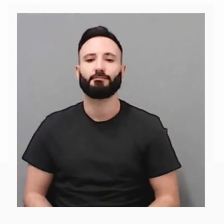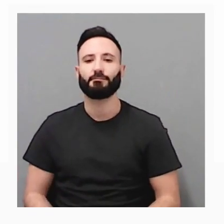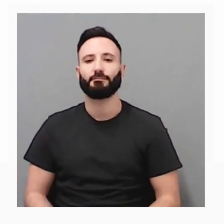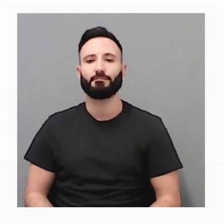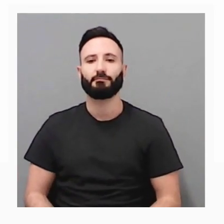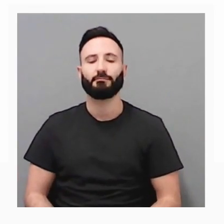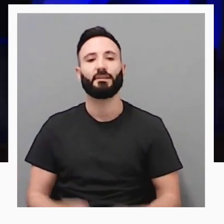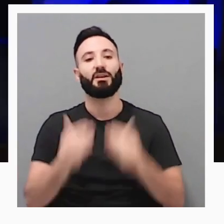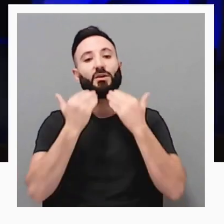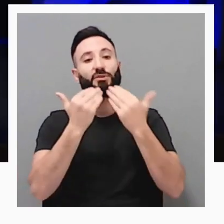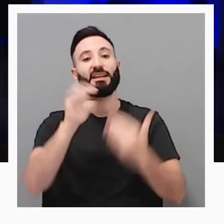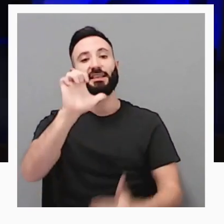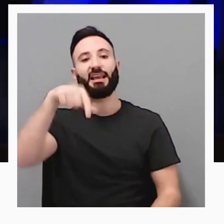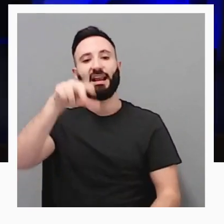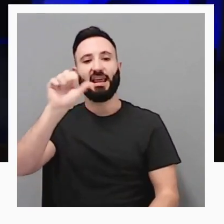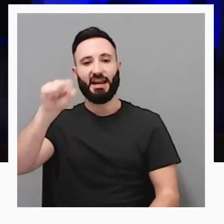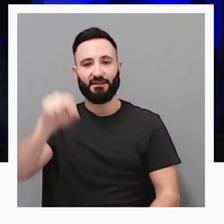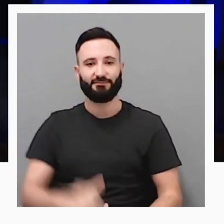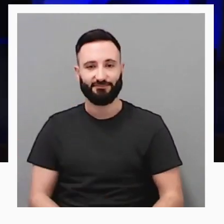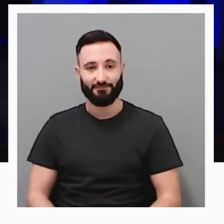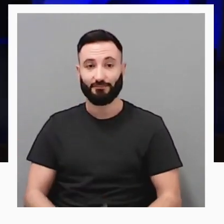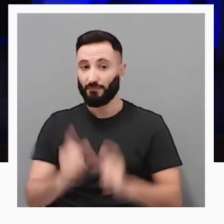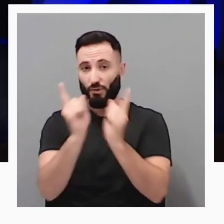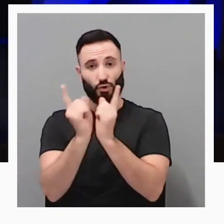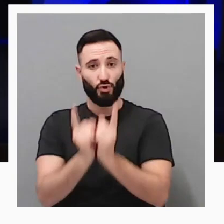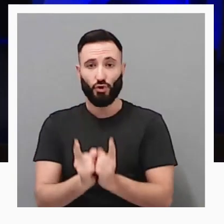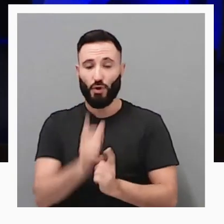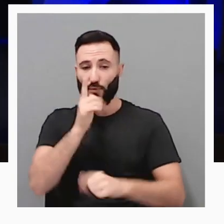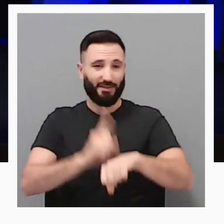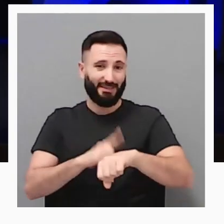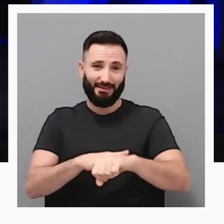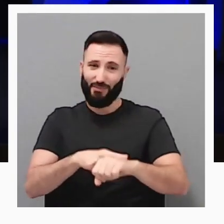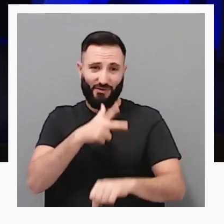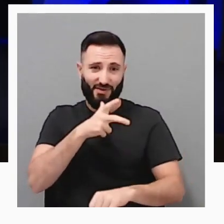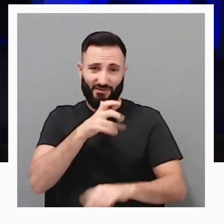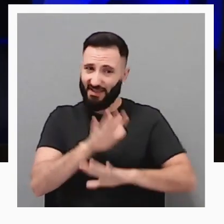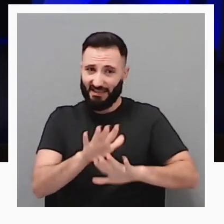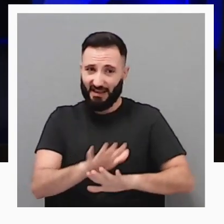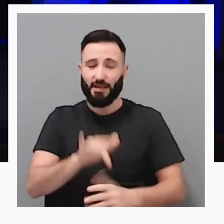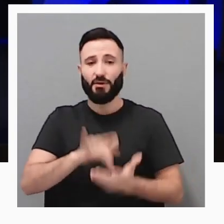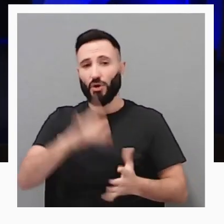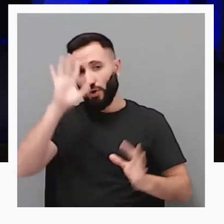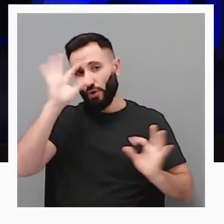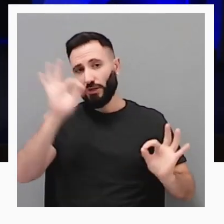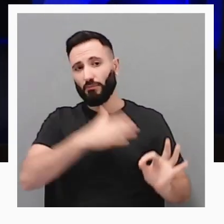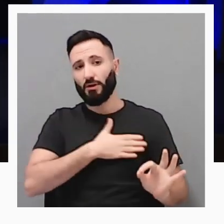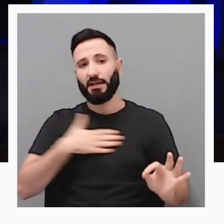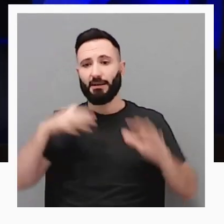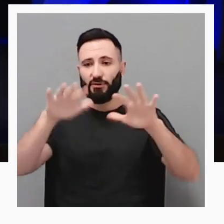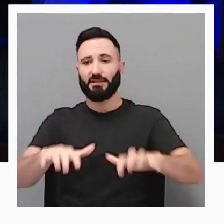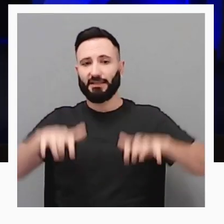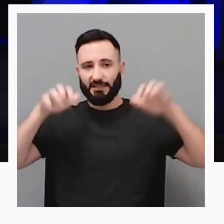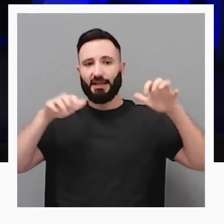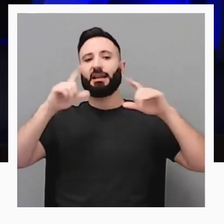Muchas gracias a ti, Elena. Brevemente, porque vamos mal de tiempo, pero lógicamente creo que todos en la sala, y yo no creo que nadie